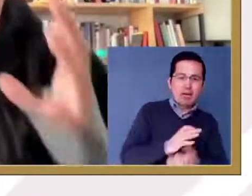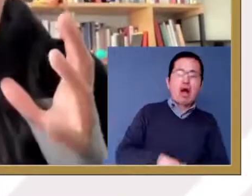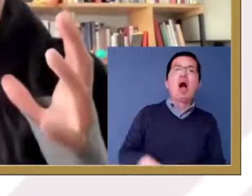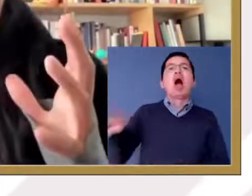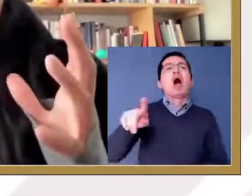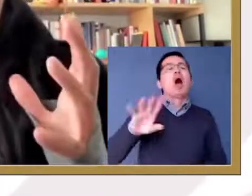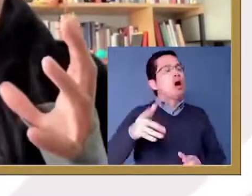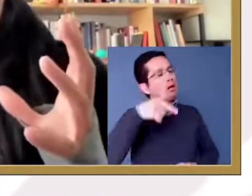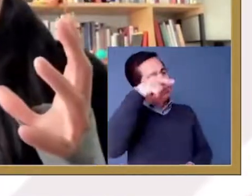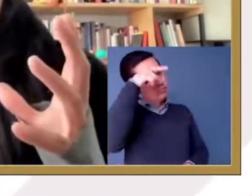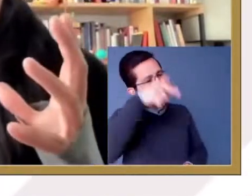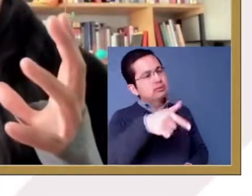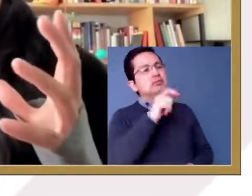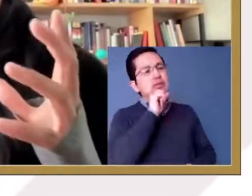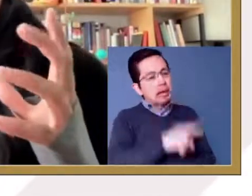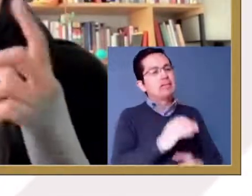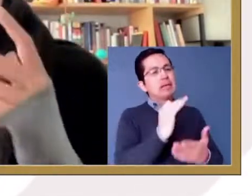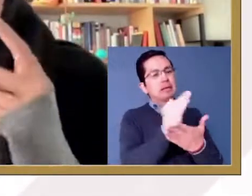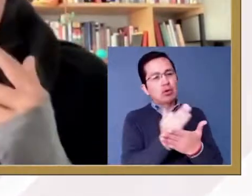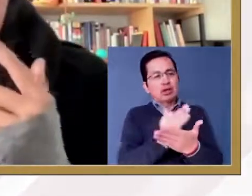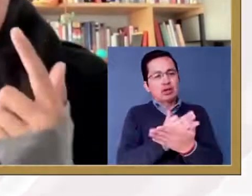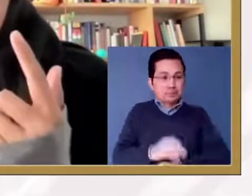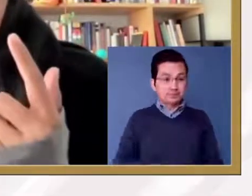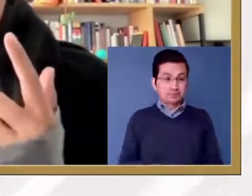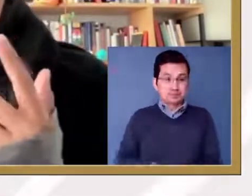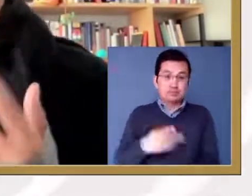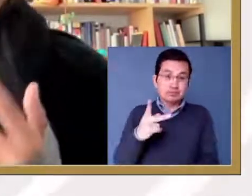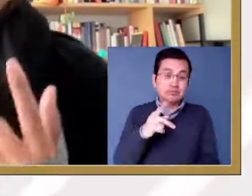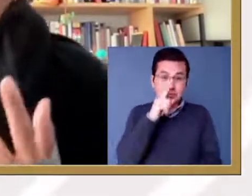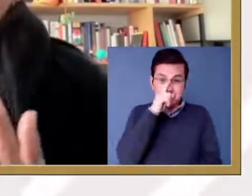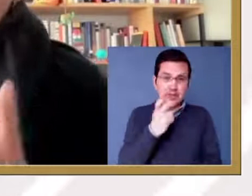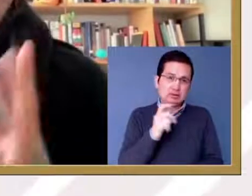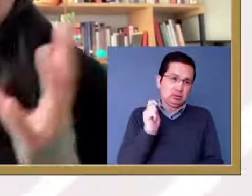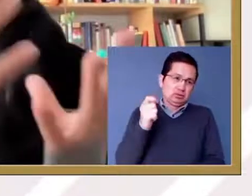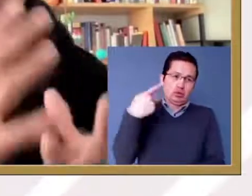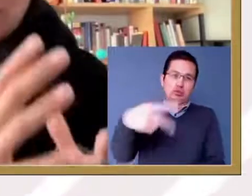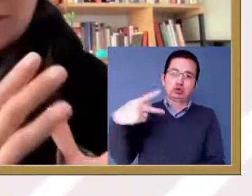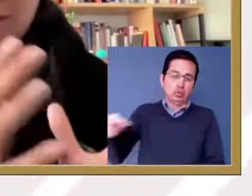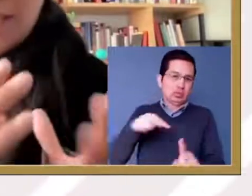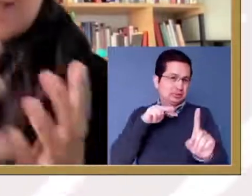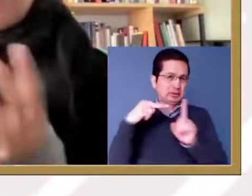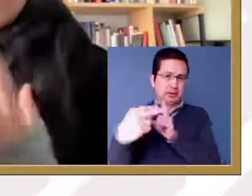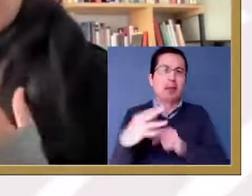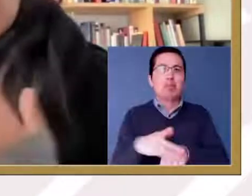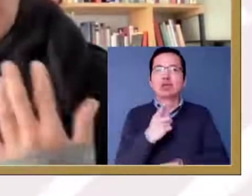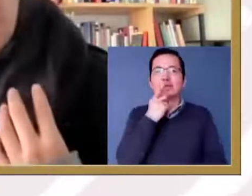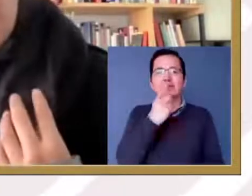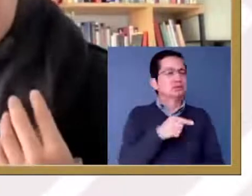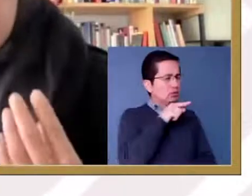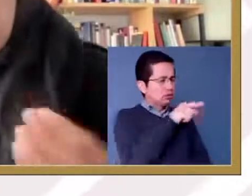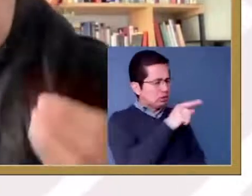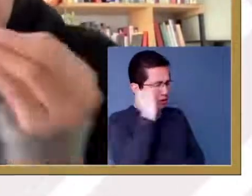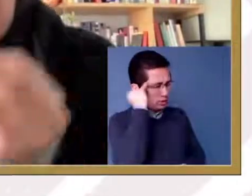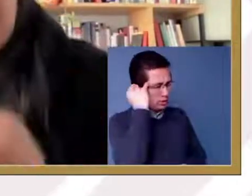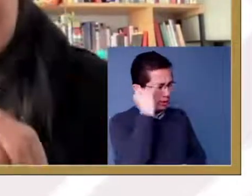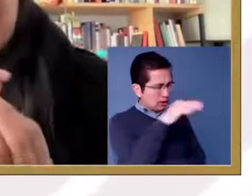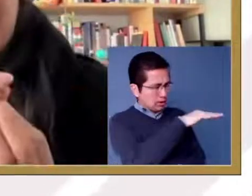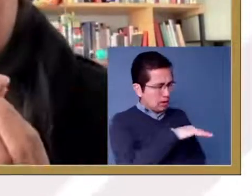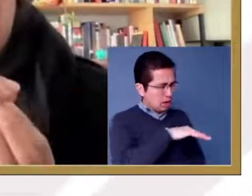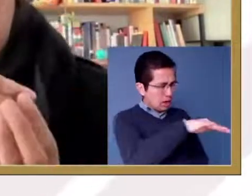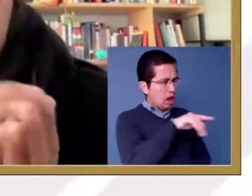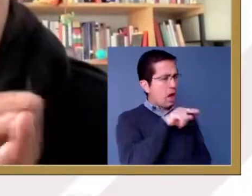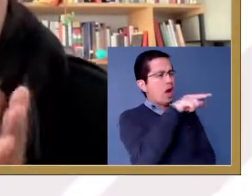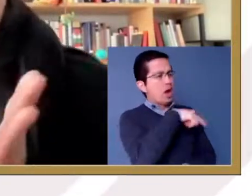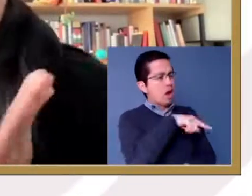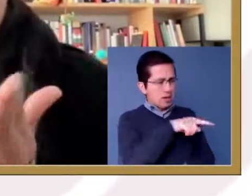que sea el mismo grupo de población discriminada y que en la percepción sea el mismo. Es como, ¿por qué? Porque si las personas indígenas tienen el color de piel más oscuro, pues estás ante